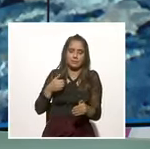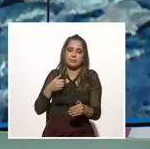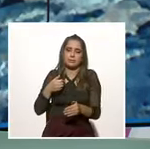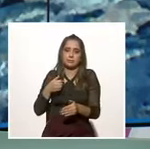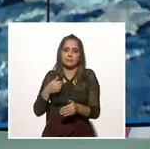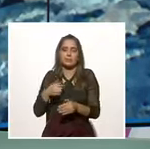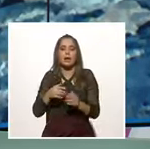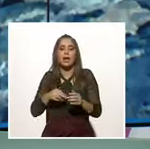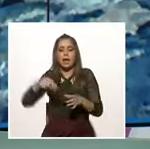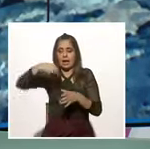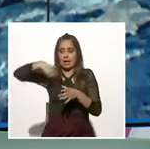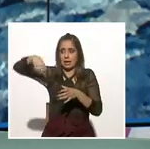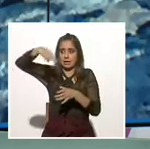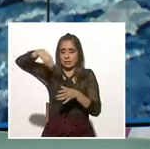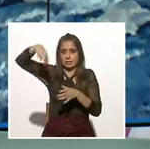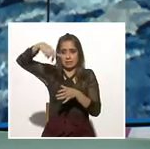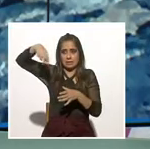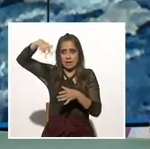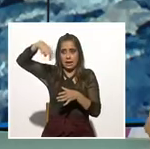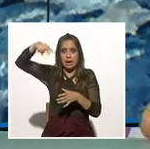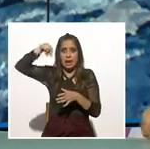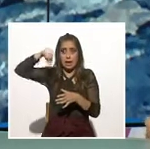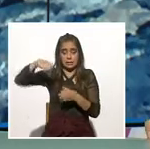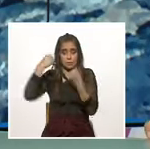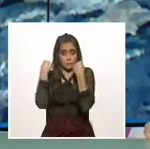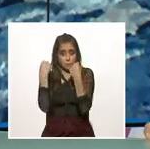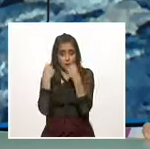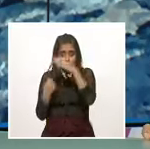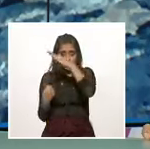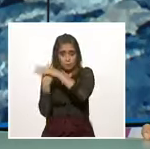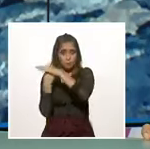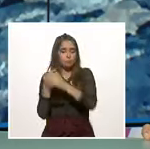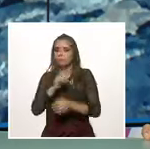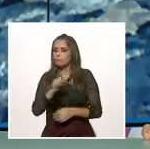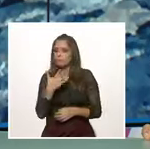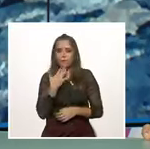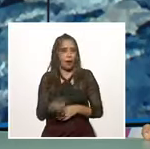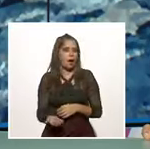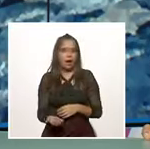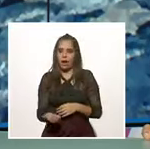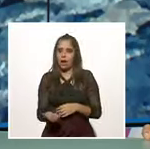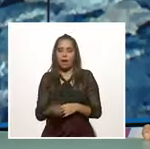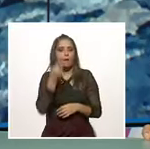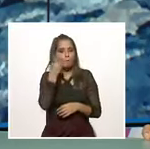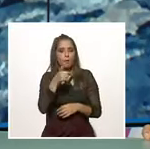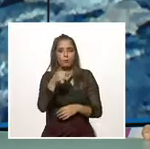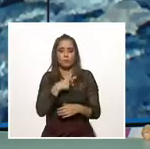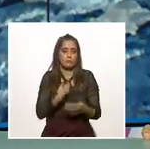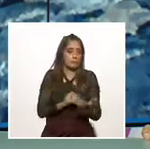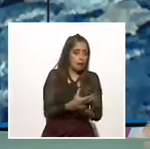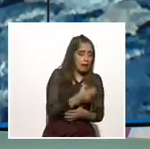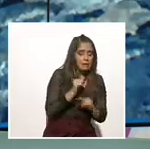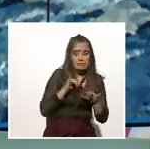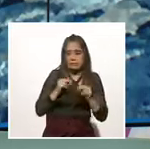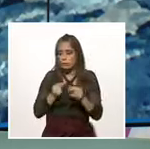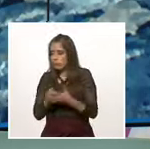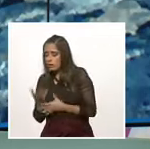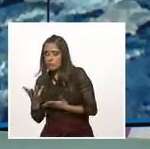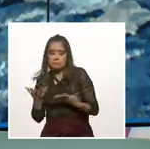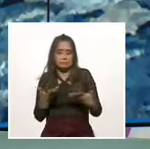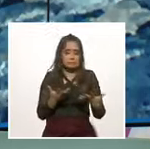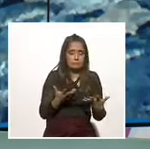las escaleras se consideran la parte menos resistente de una estructura. Por ello te decía, ¿tengo que salir o no tengo que salir? ¿Puedo